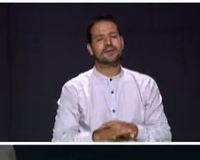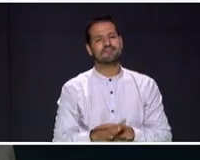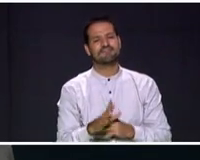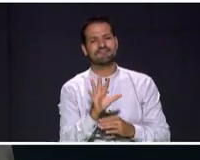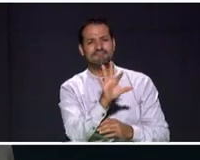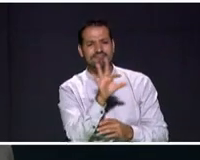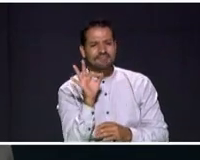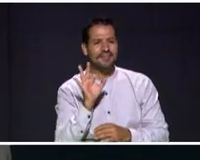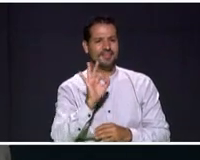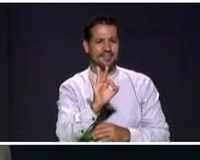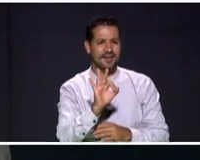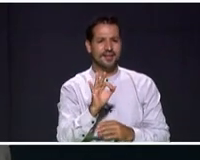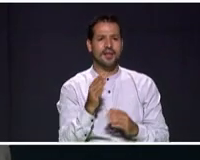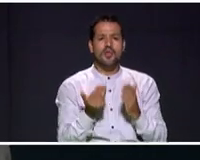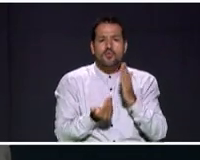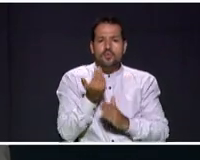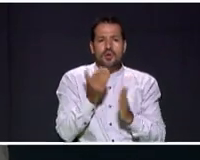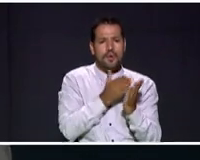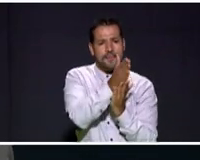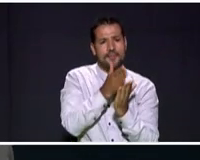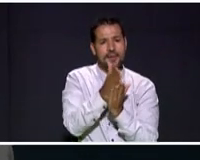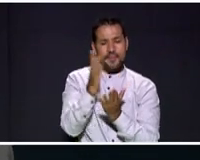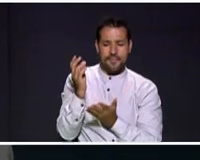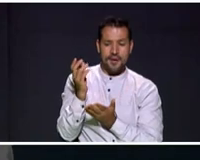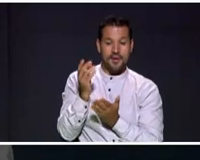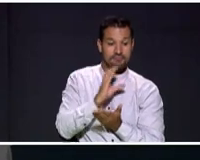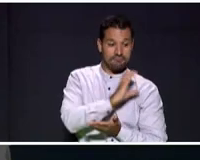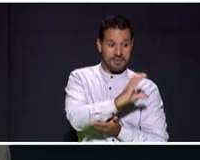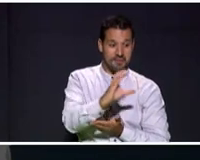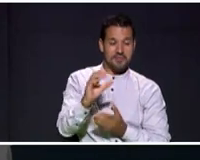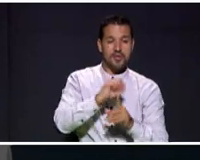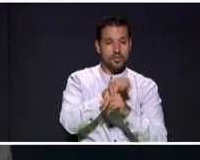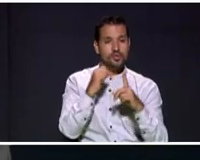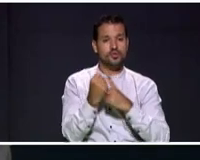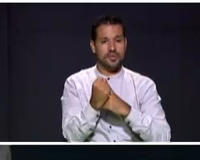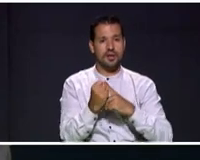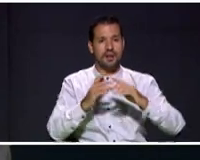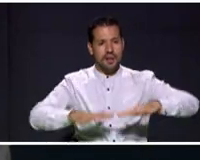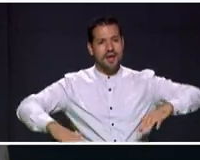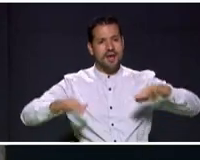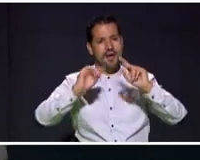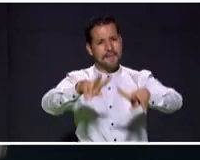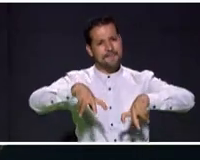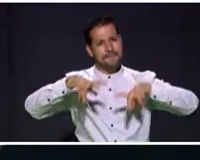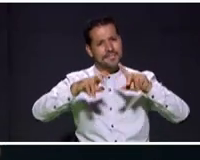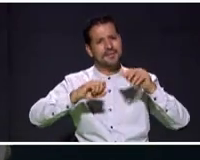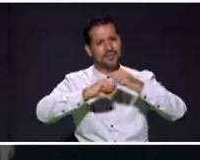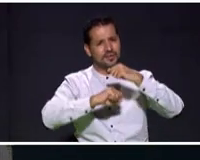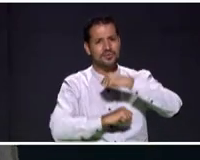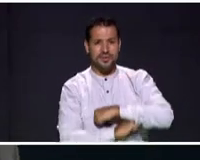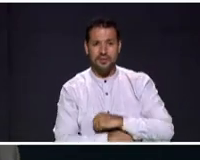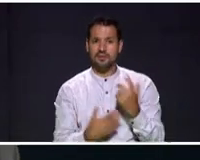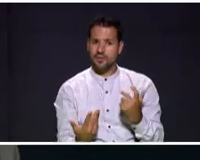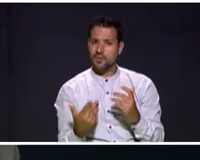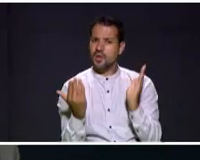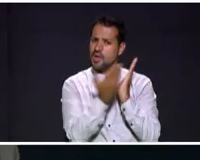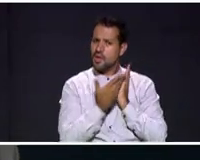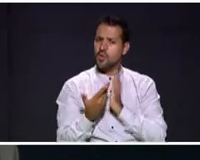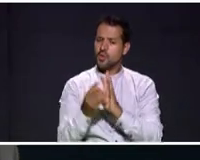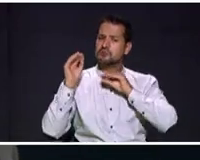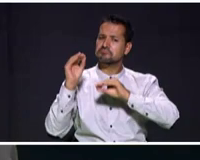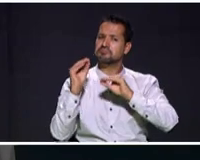dos de nuestras líneas las de inclusión social y las de ambientes sostenibles desde un enfoque de hábitat con la educación como motor de desarrollo